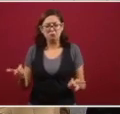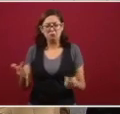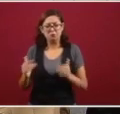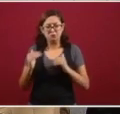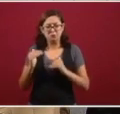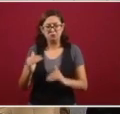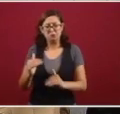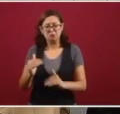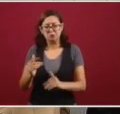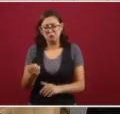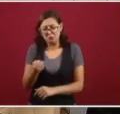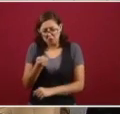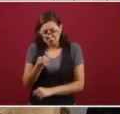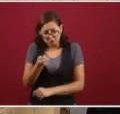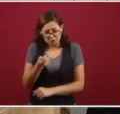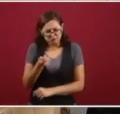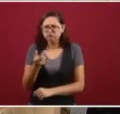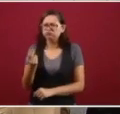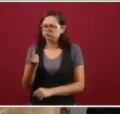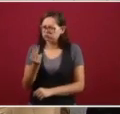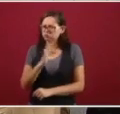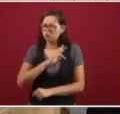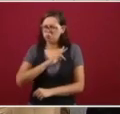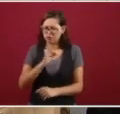Muchísimas gracias.